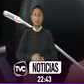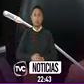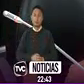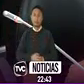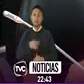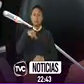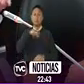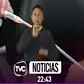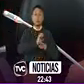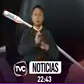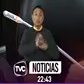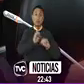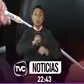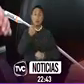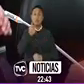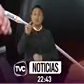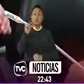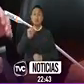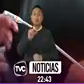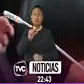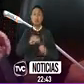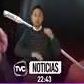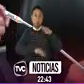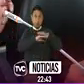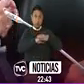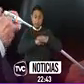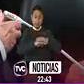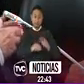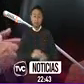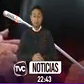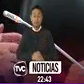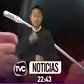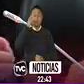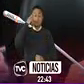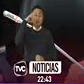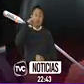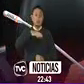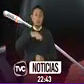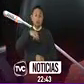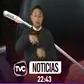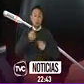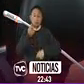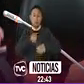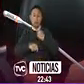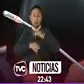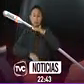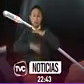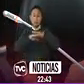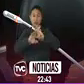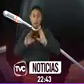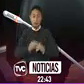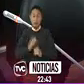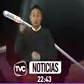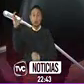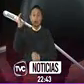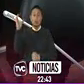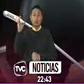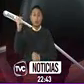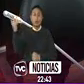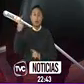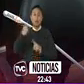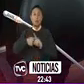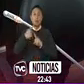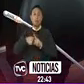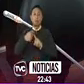Aquí tenemos precios máximos. El Estado genera y vende a precios máximos. Colombia es un